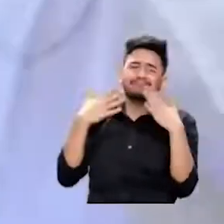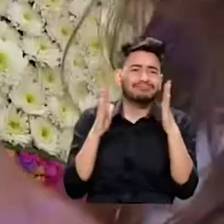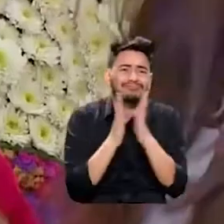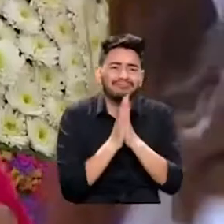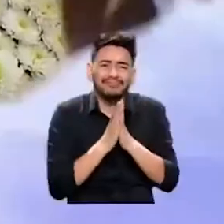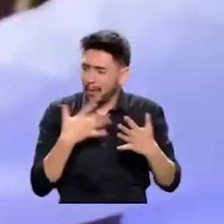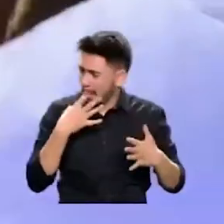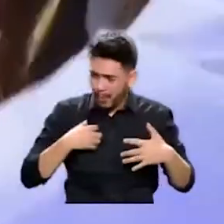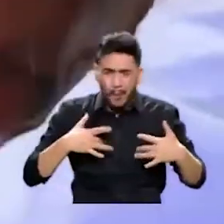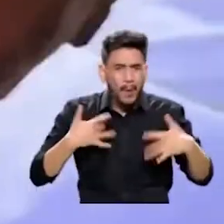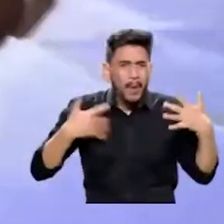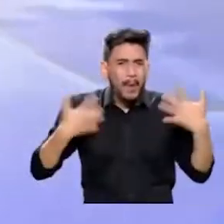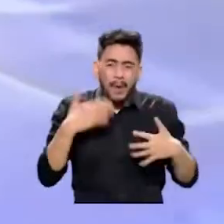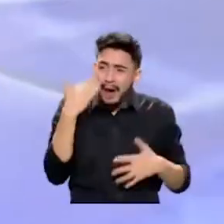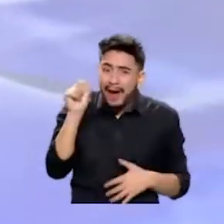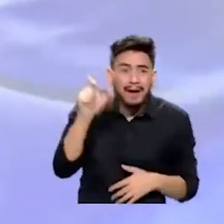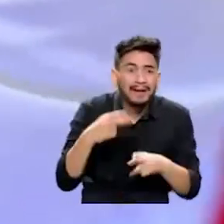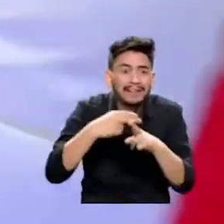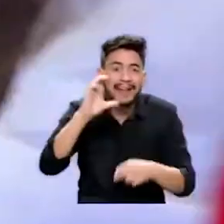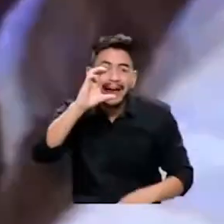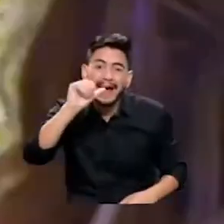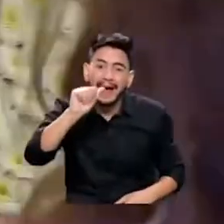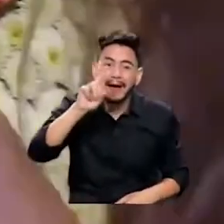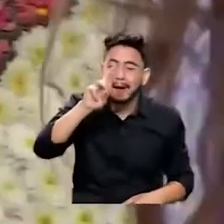Londoño, de la vereda Barro Blanco.